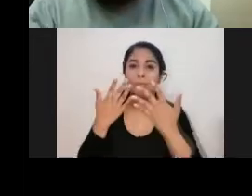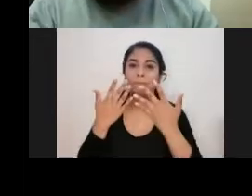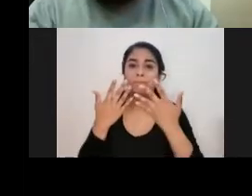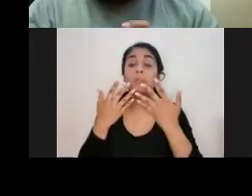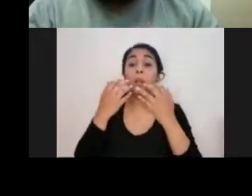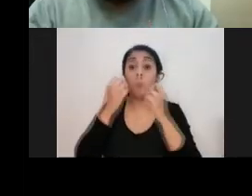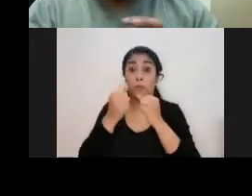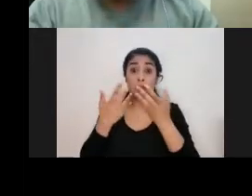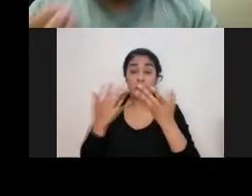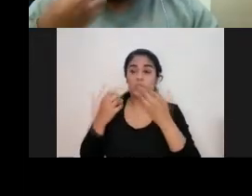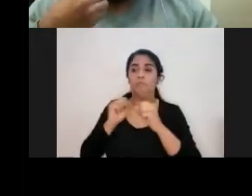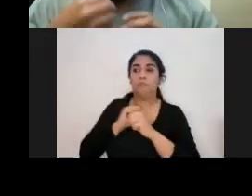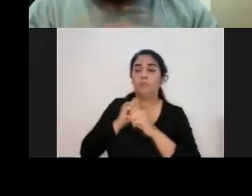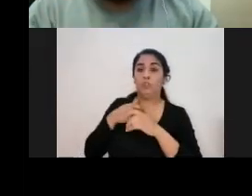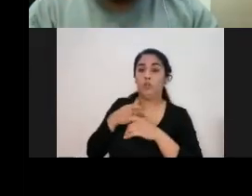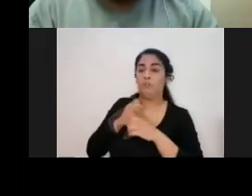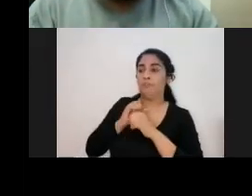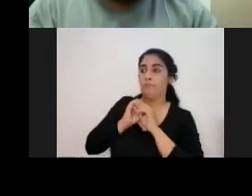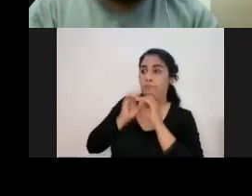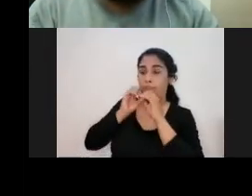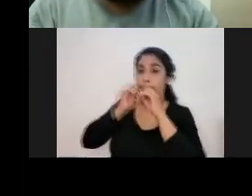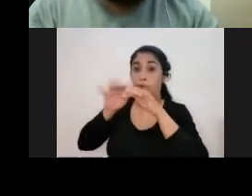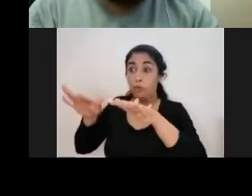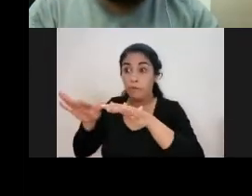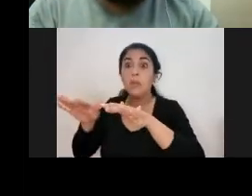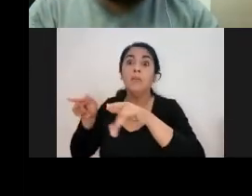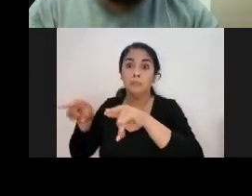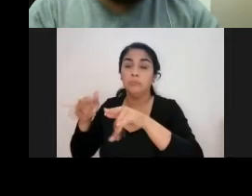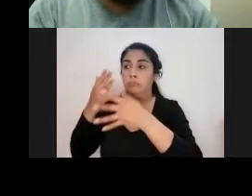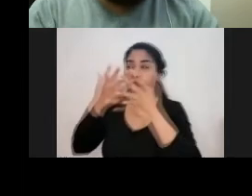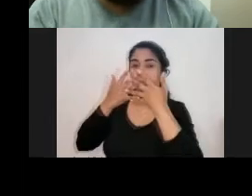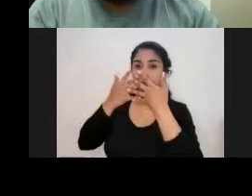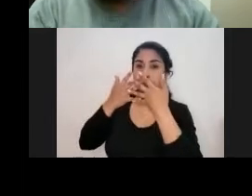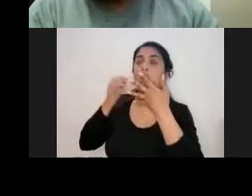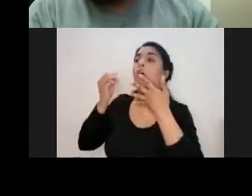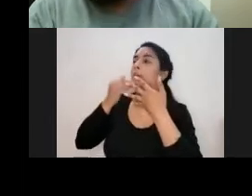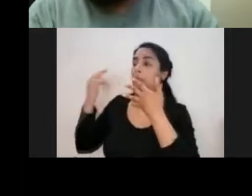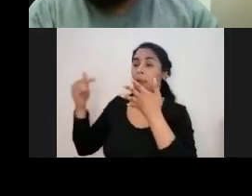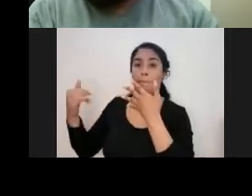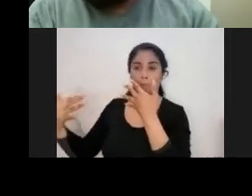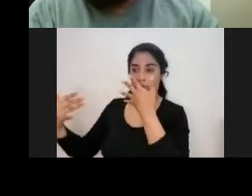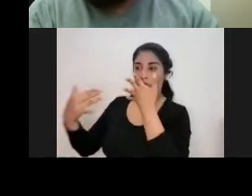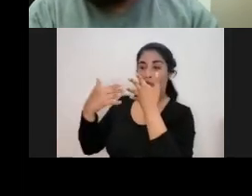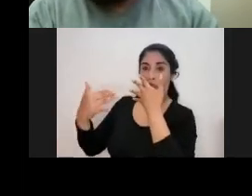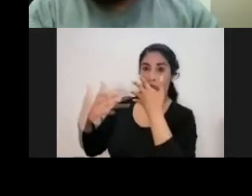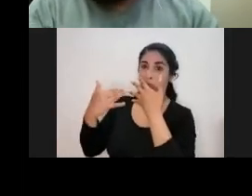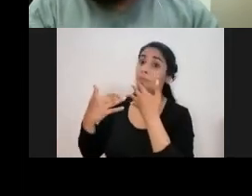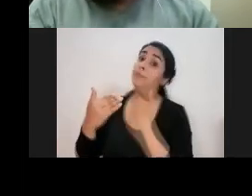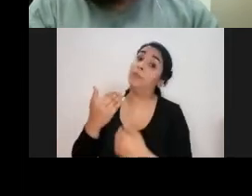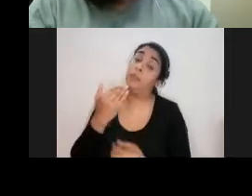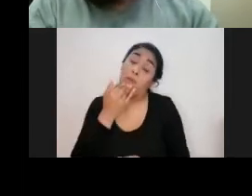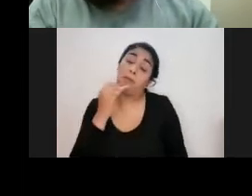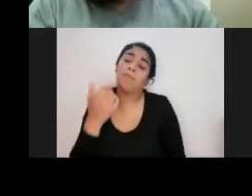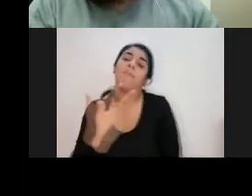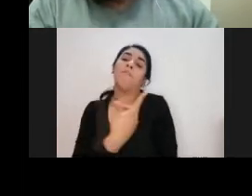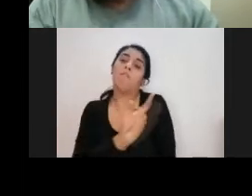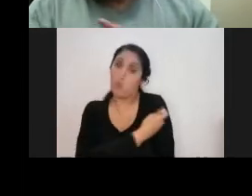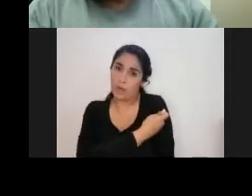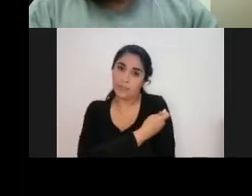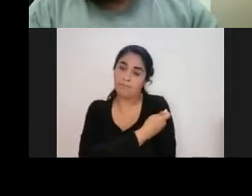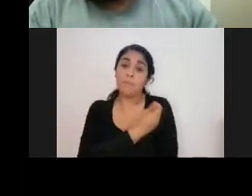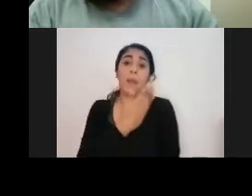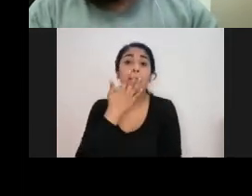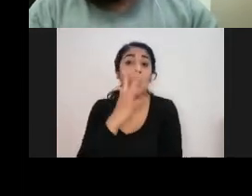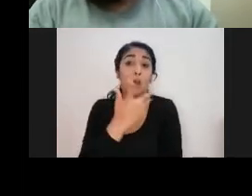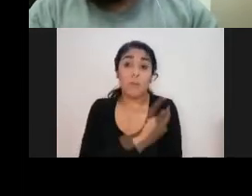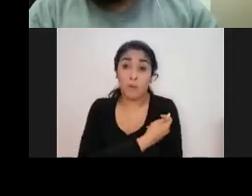si yo estoy infectado o de ser, ¿cierto?, contaminado. Y vacunarse, las vacunas, ¿cierto? La mejor vacuna es la que yo tengo puesta